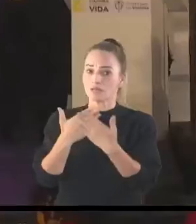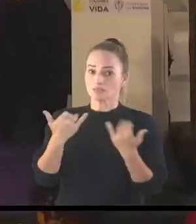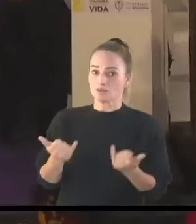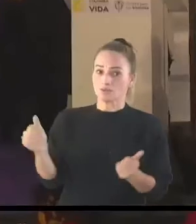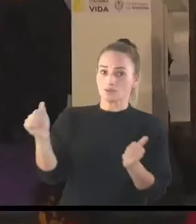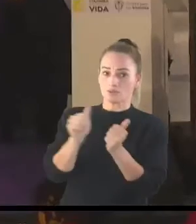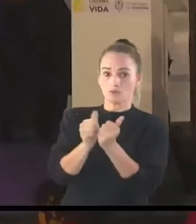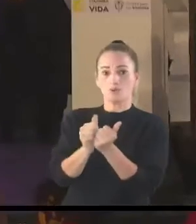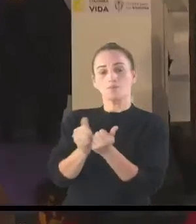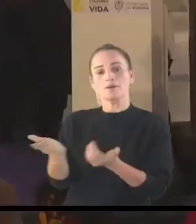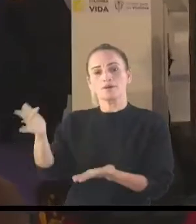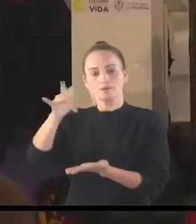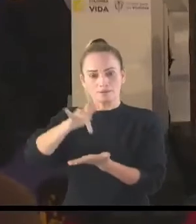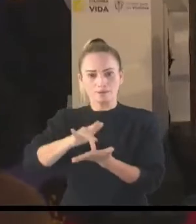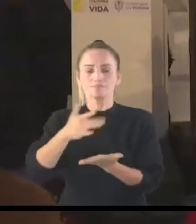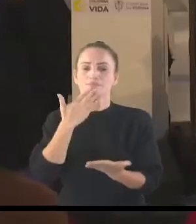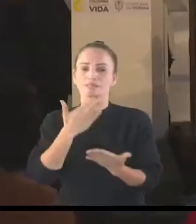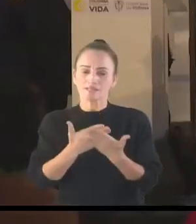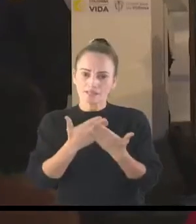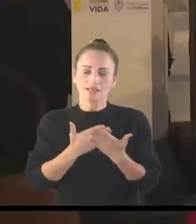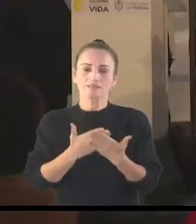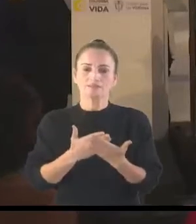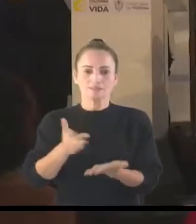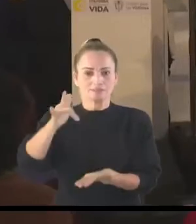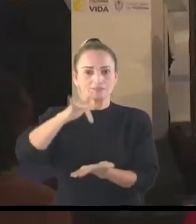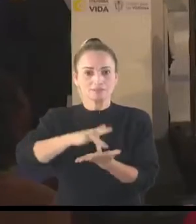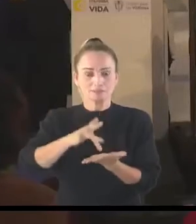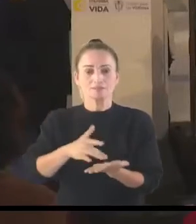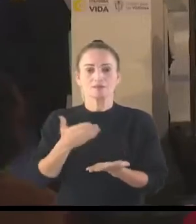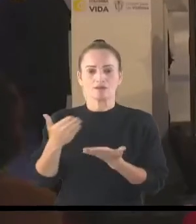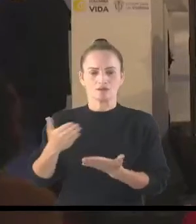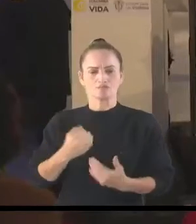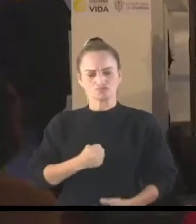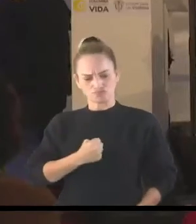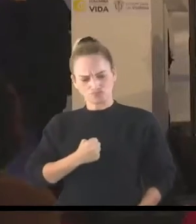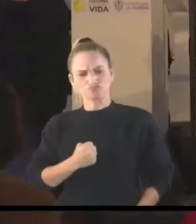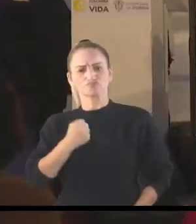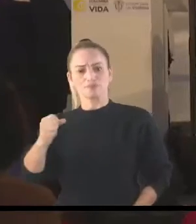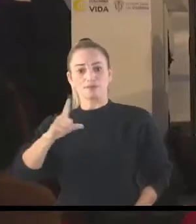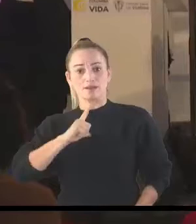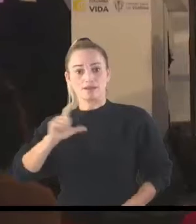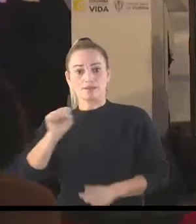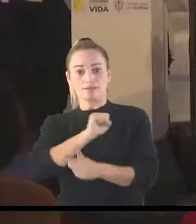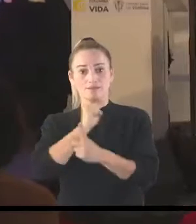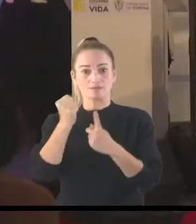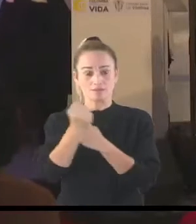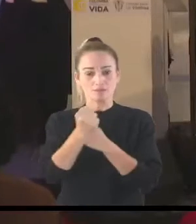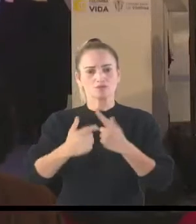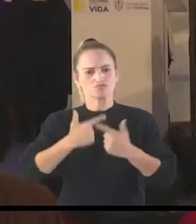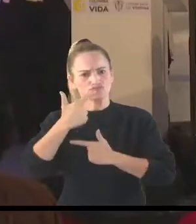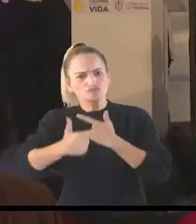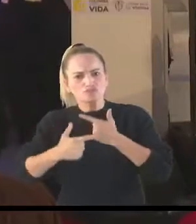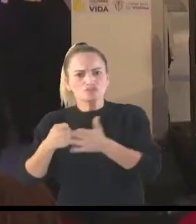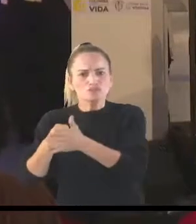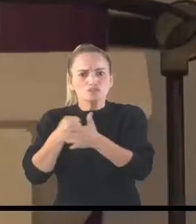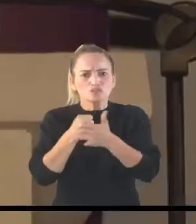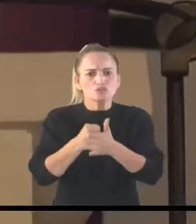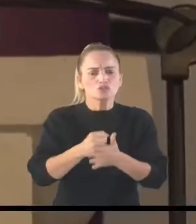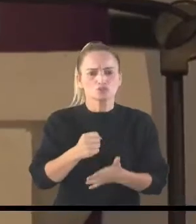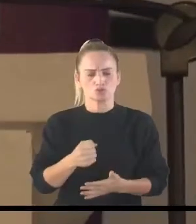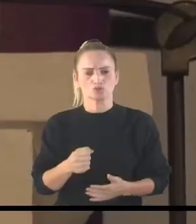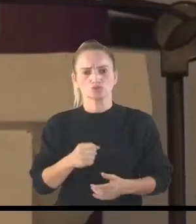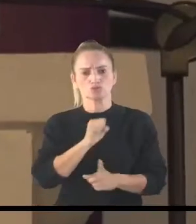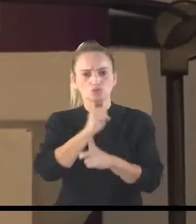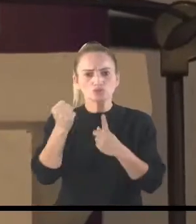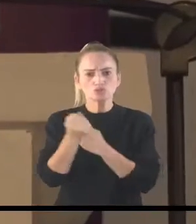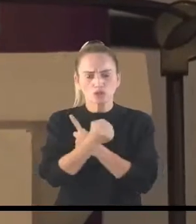acompaña hoy y lidera este evento. Francia es una lideresa social que está liderando una lucha social histórica